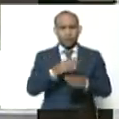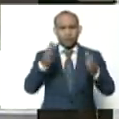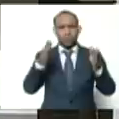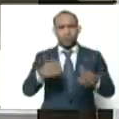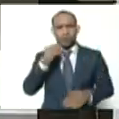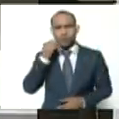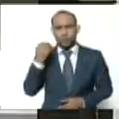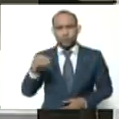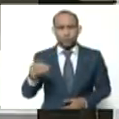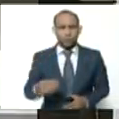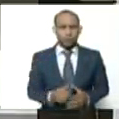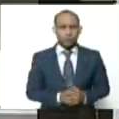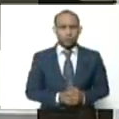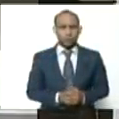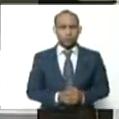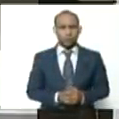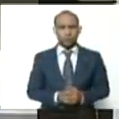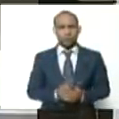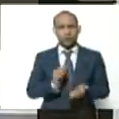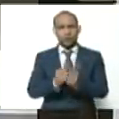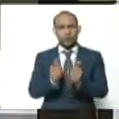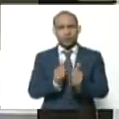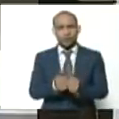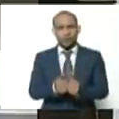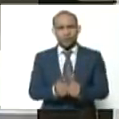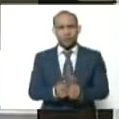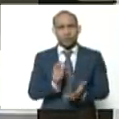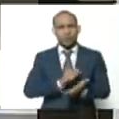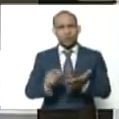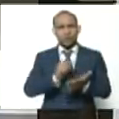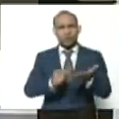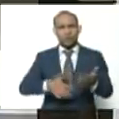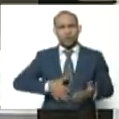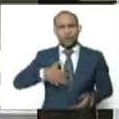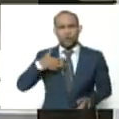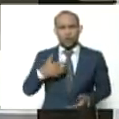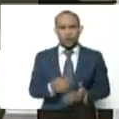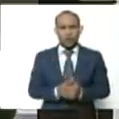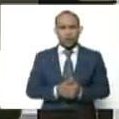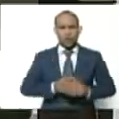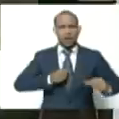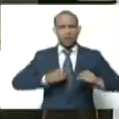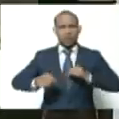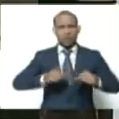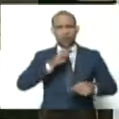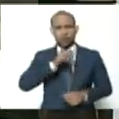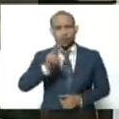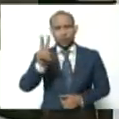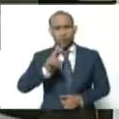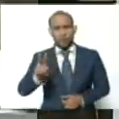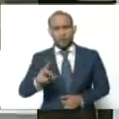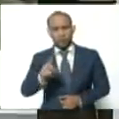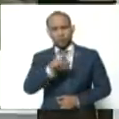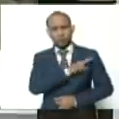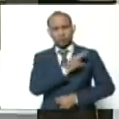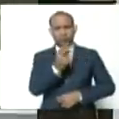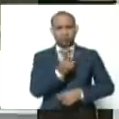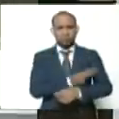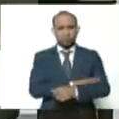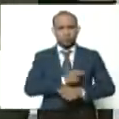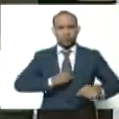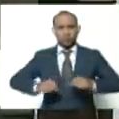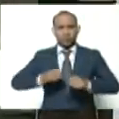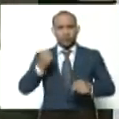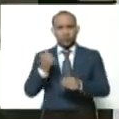Juventud, Deporte y además secretario general del movimiento Somos Venezuela, que es un poderoso movimiento